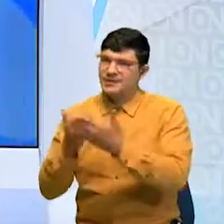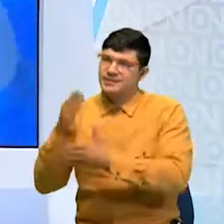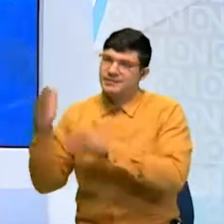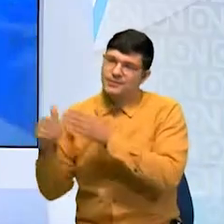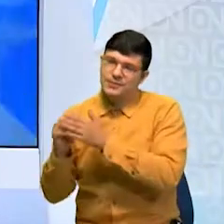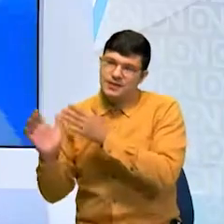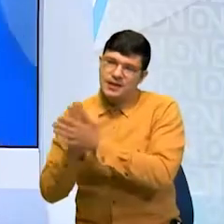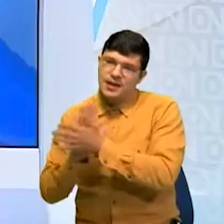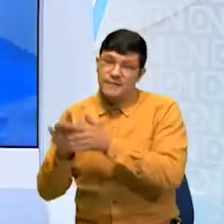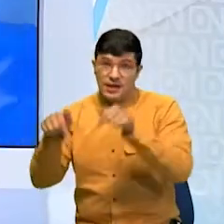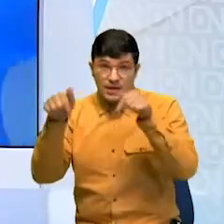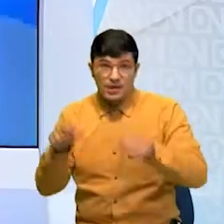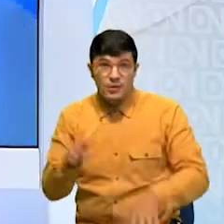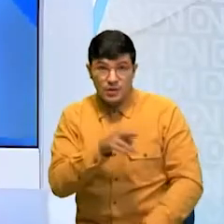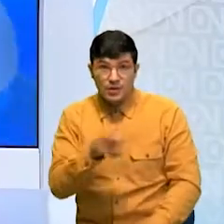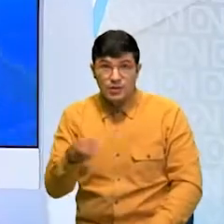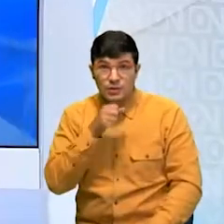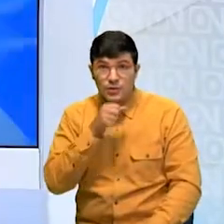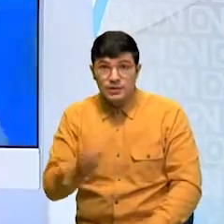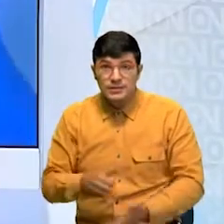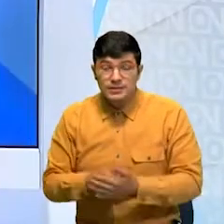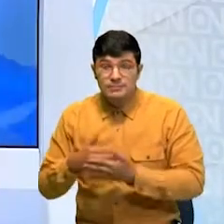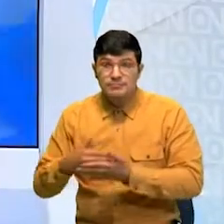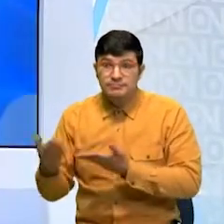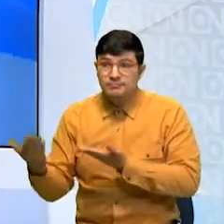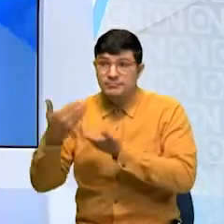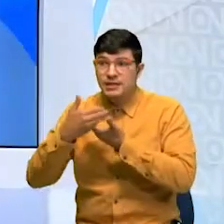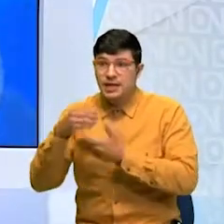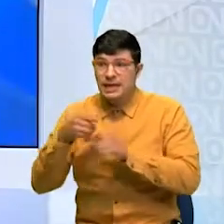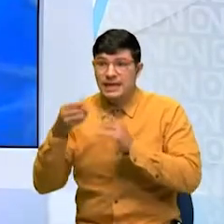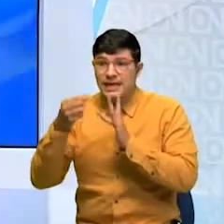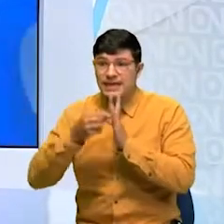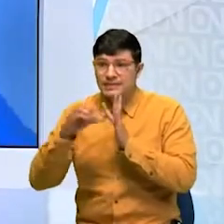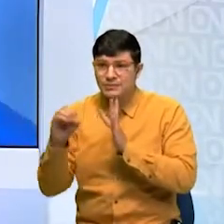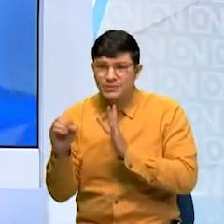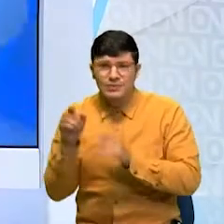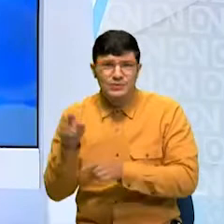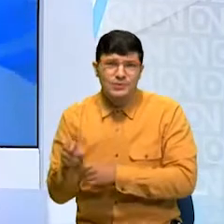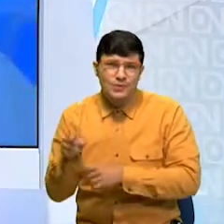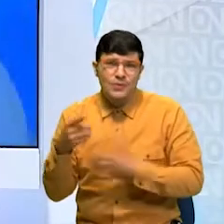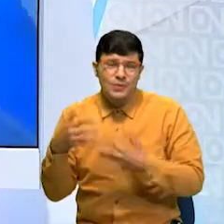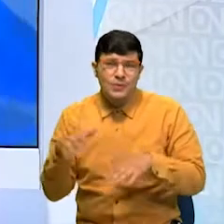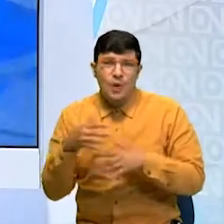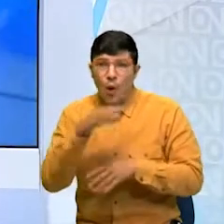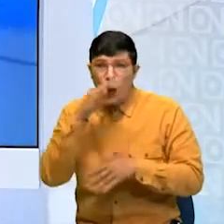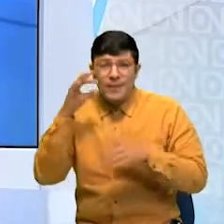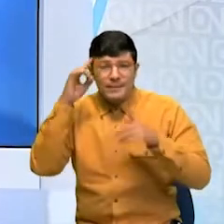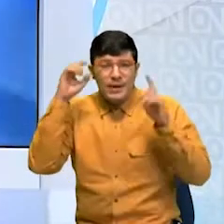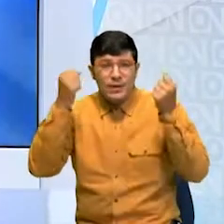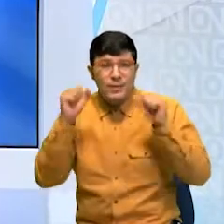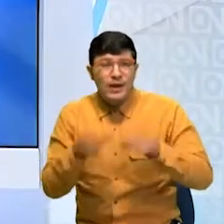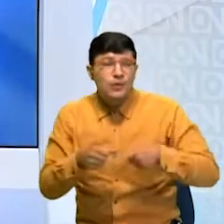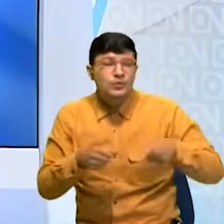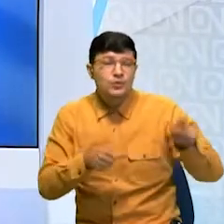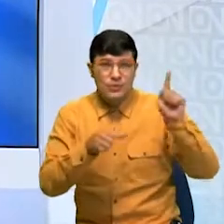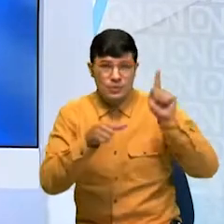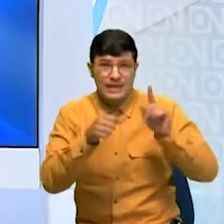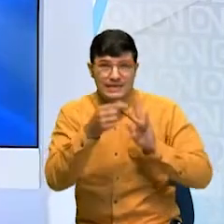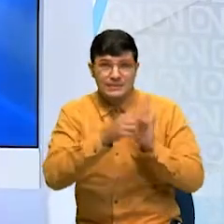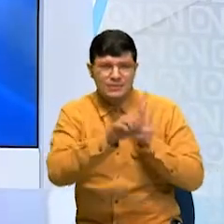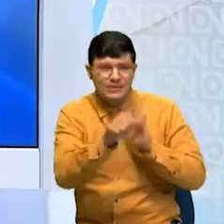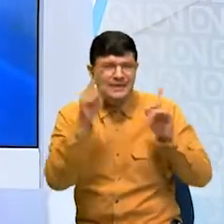y a oriente noticias acudió el esposo de una mujer que presenta unos nodos cancerígenos con metástasis en su garganta que requiere una intervención